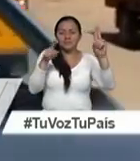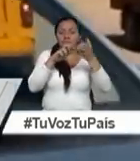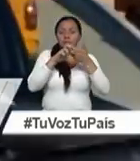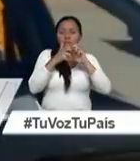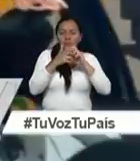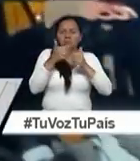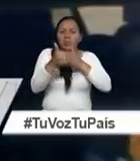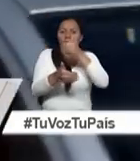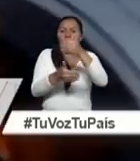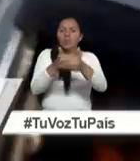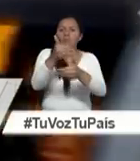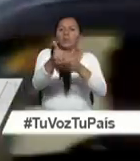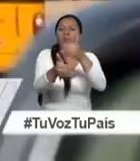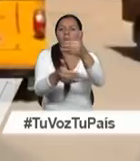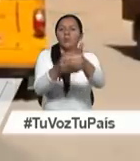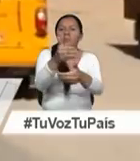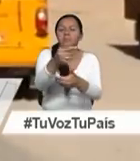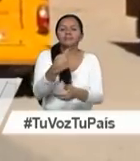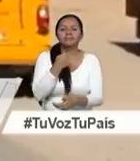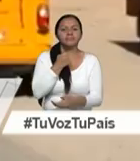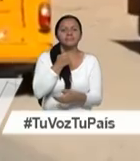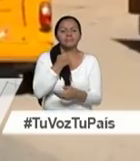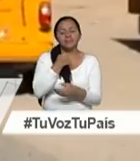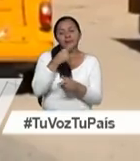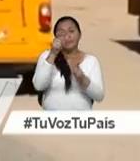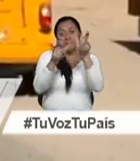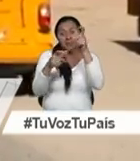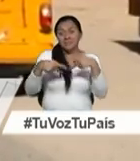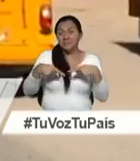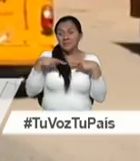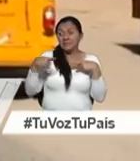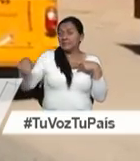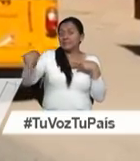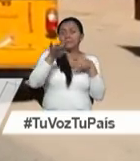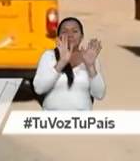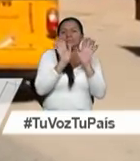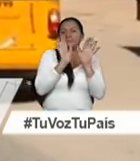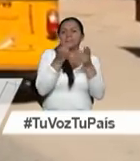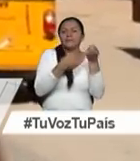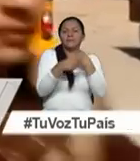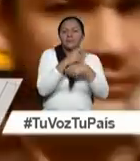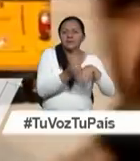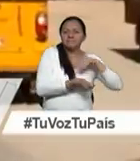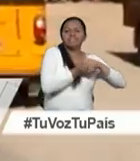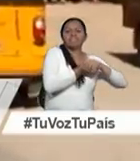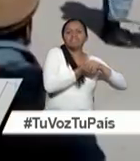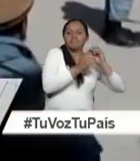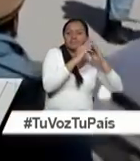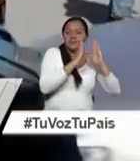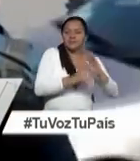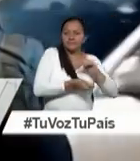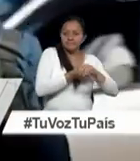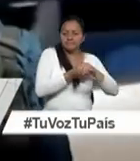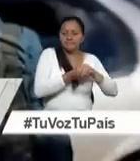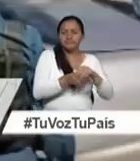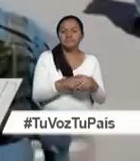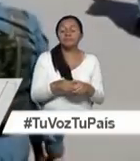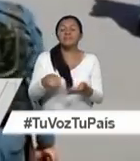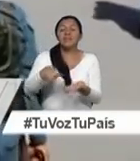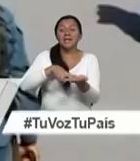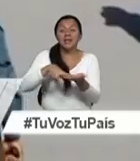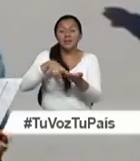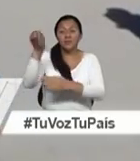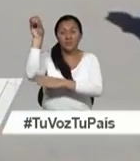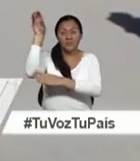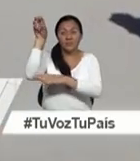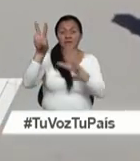avanzaron simultáneamente hacia el centro. Los habitantes se vieron forzados al cierre de comercios y a refugiarse en sus casas. La reunión de